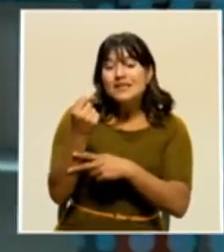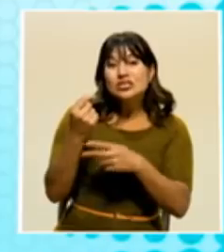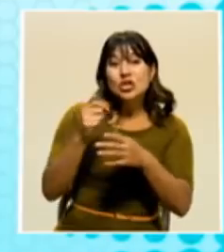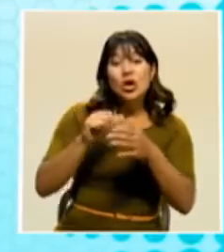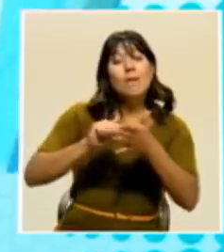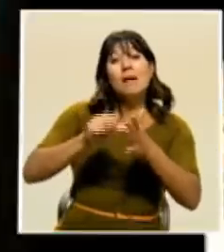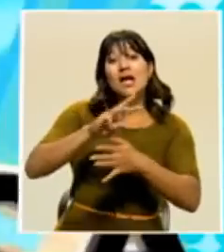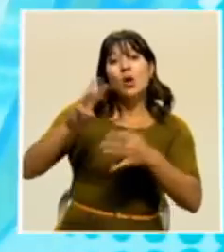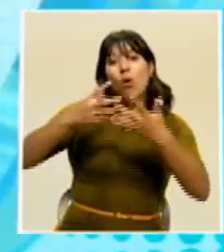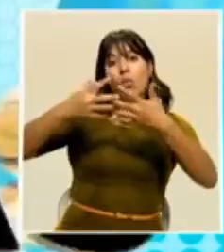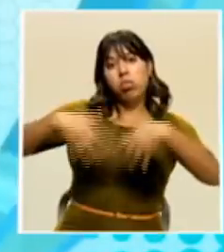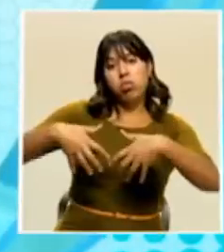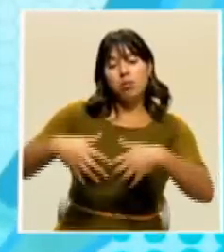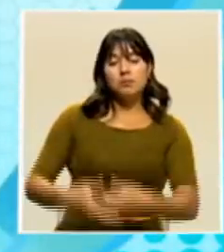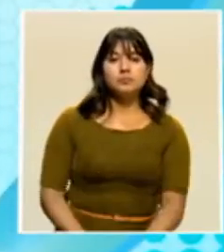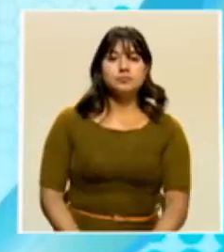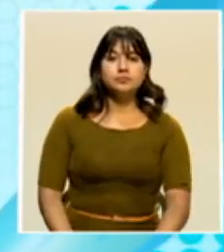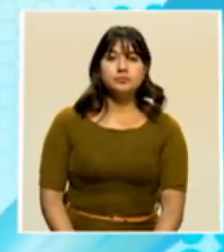sistema.